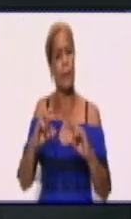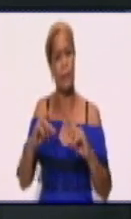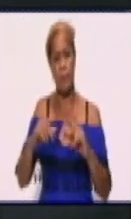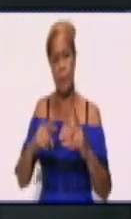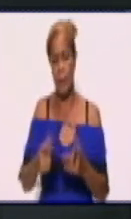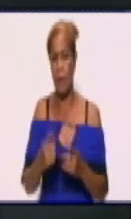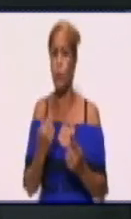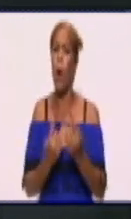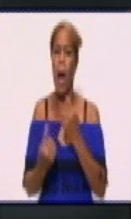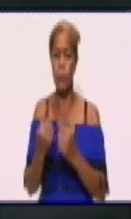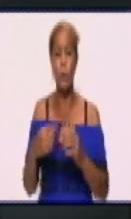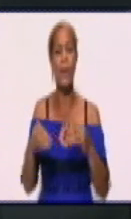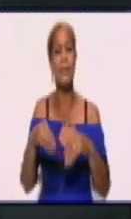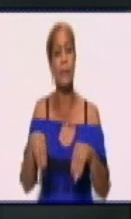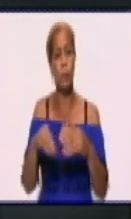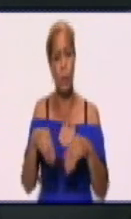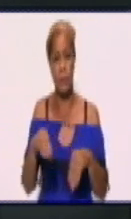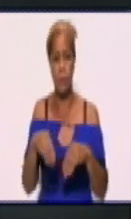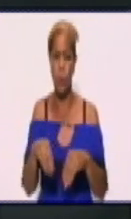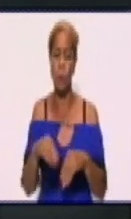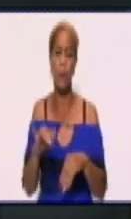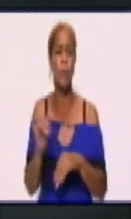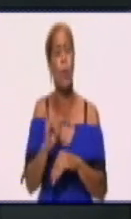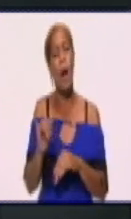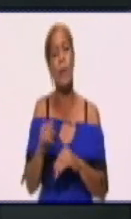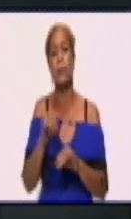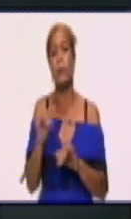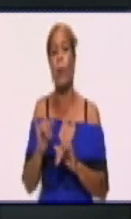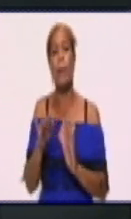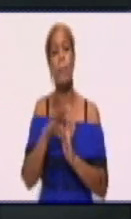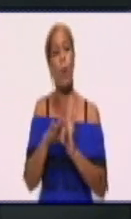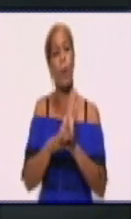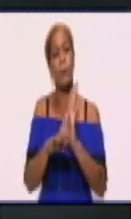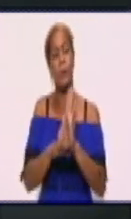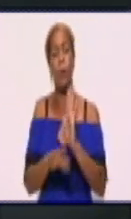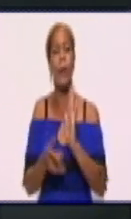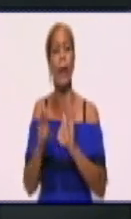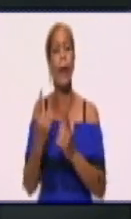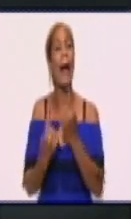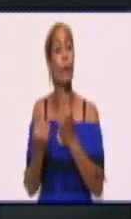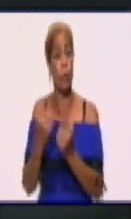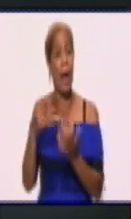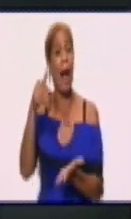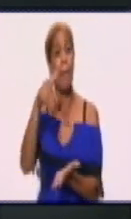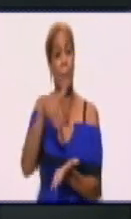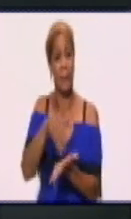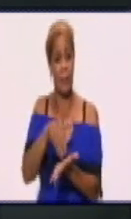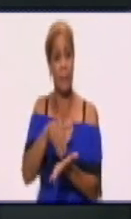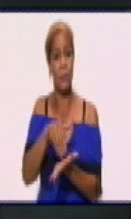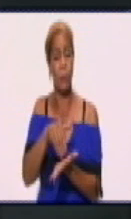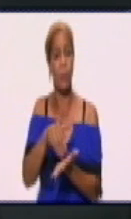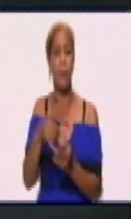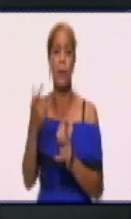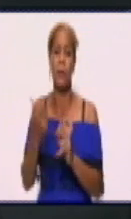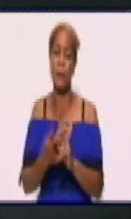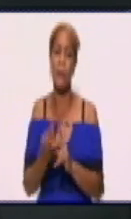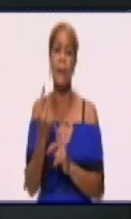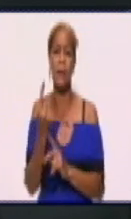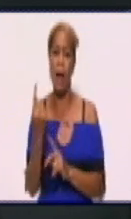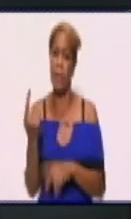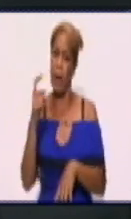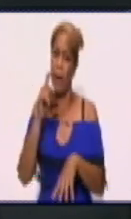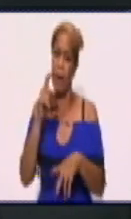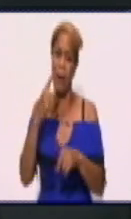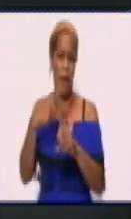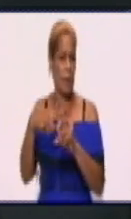se dan normal de programación en las aplicaciones y cada cierto tiempo se va creando una